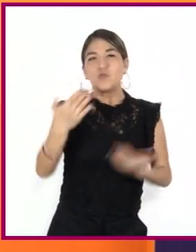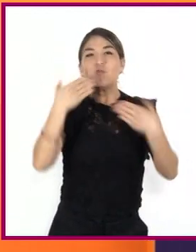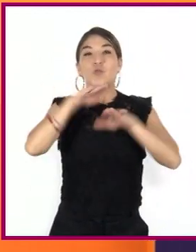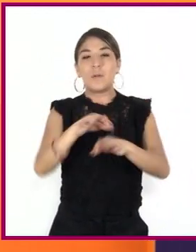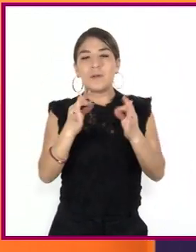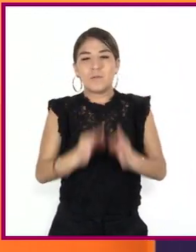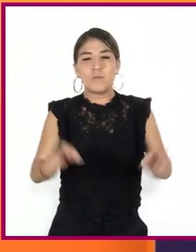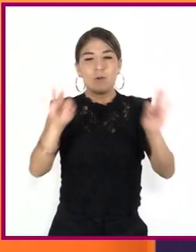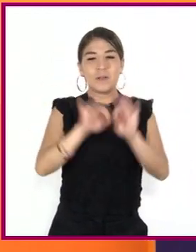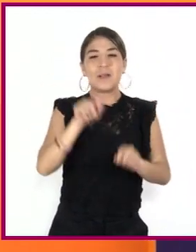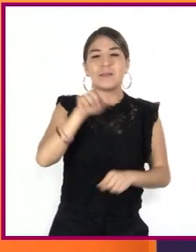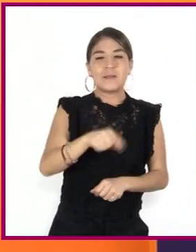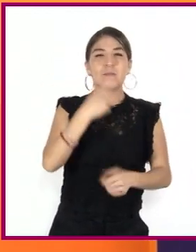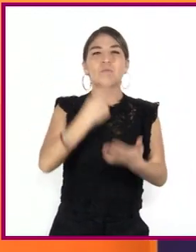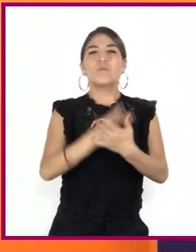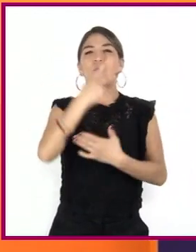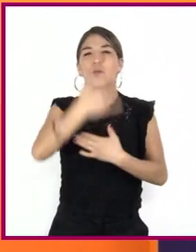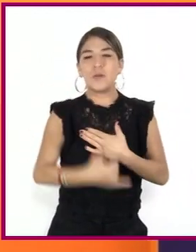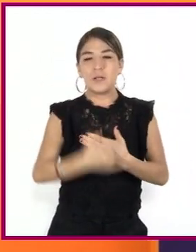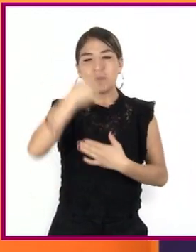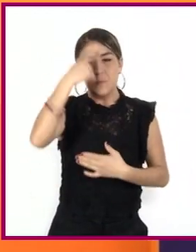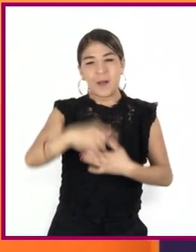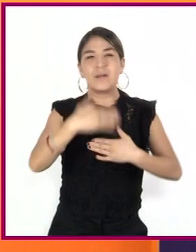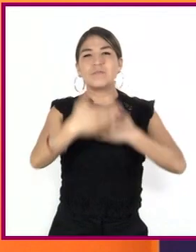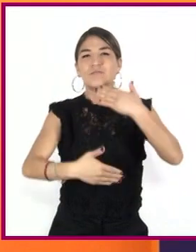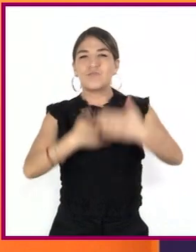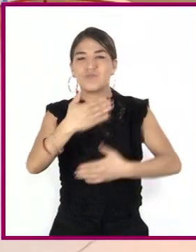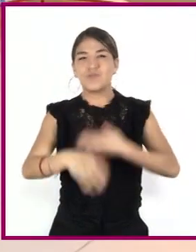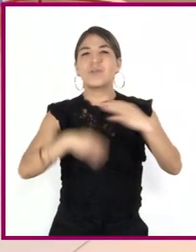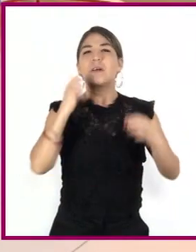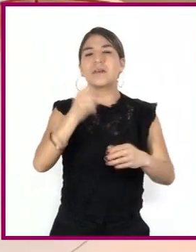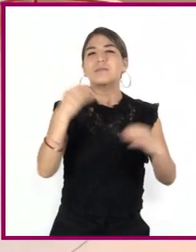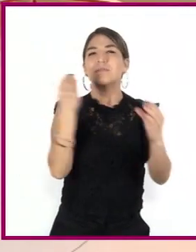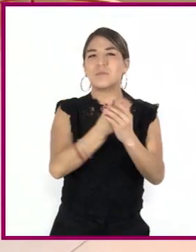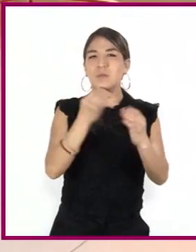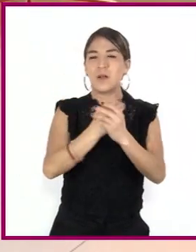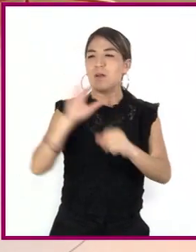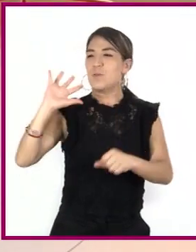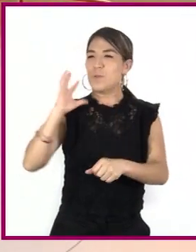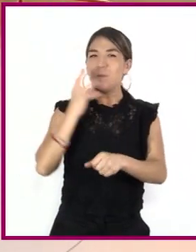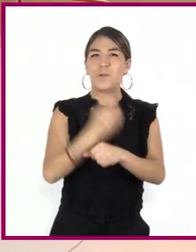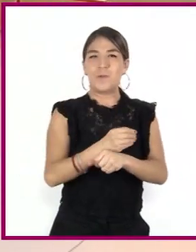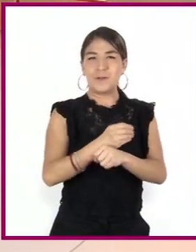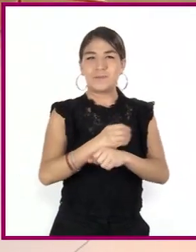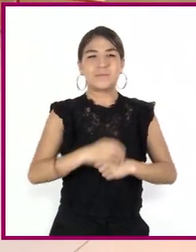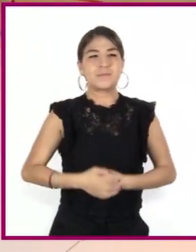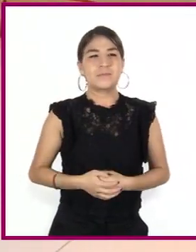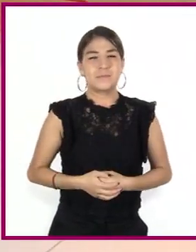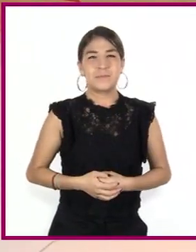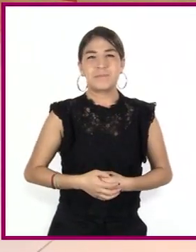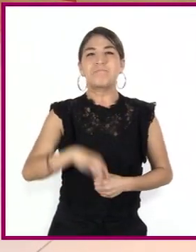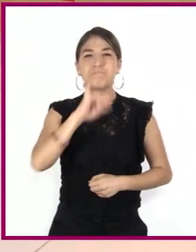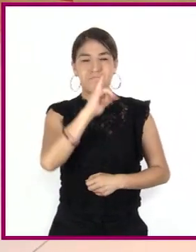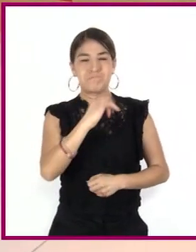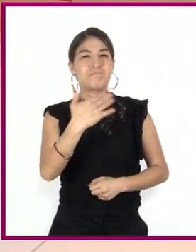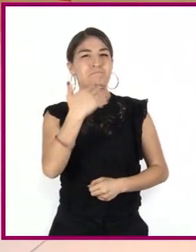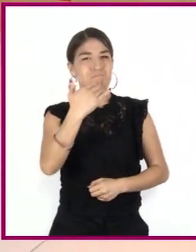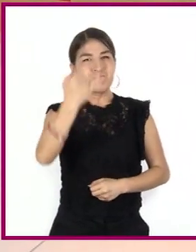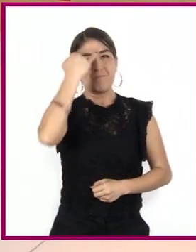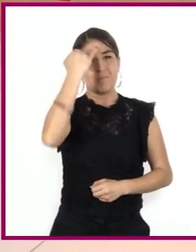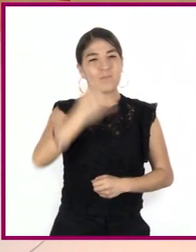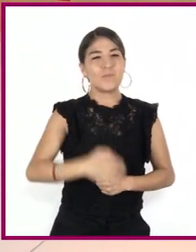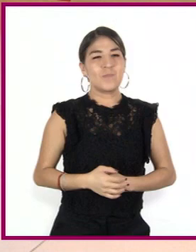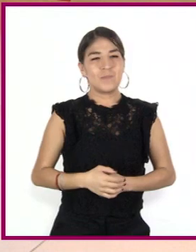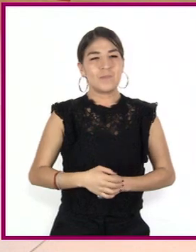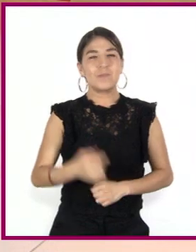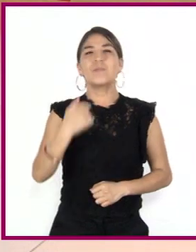importante de este proyecto que venimos trabajando desde sesiones anteriores. Me gusta la idea, David.